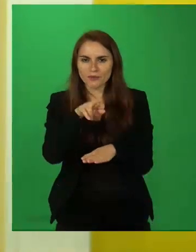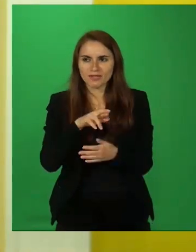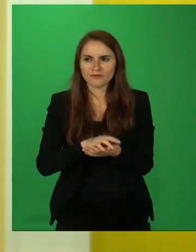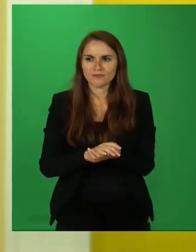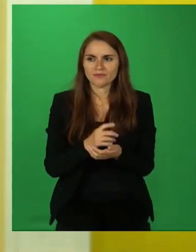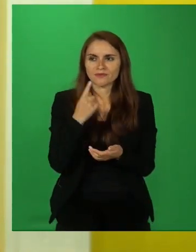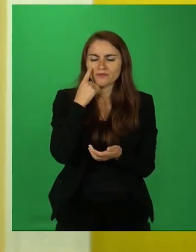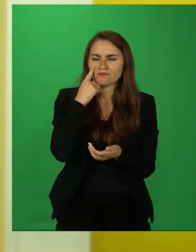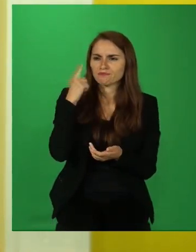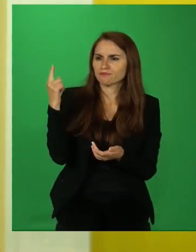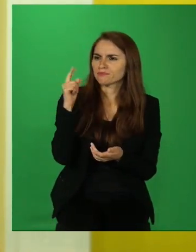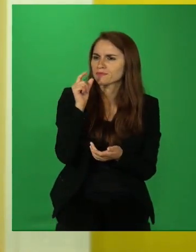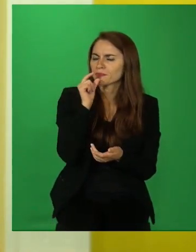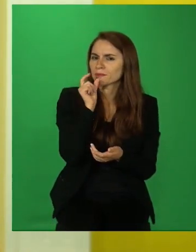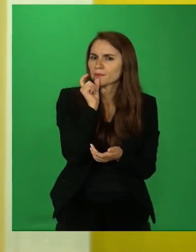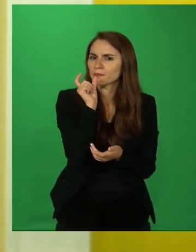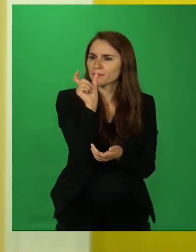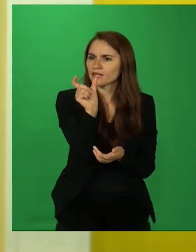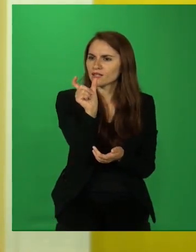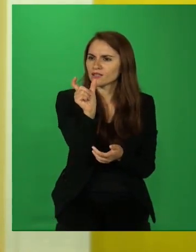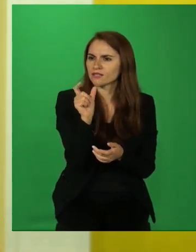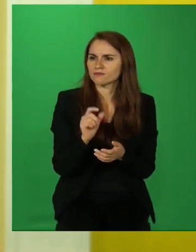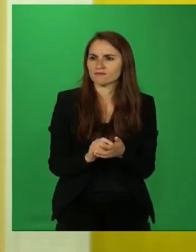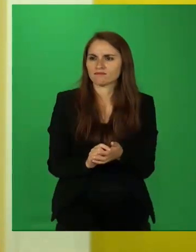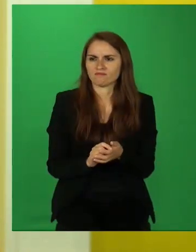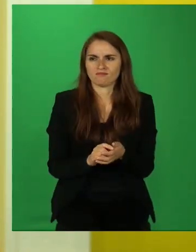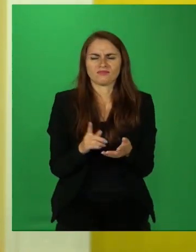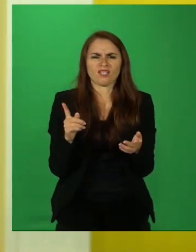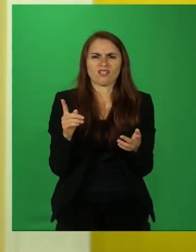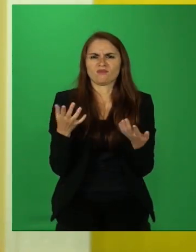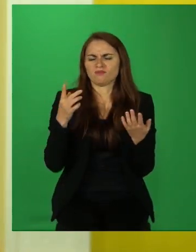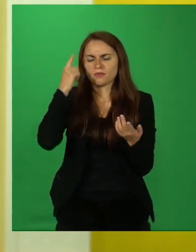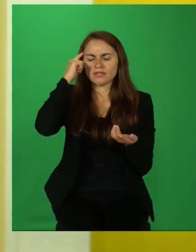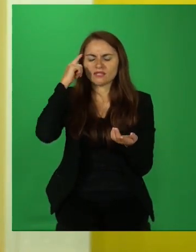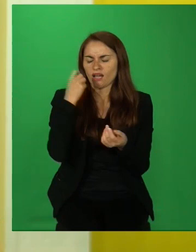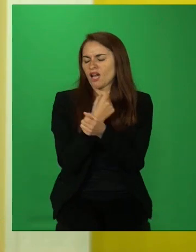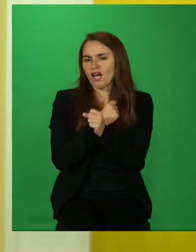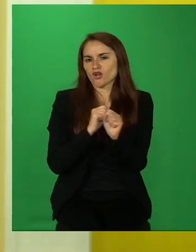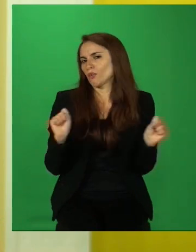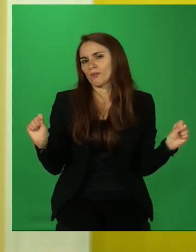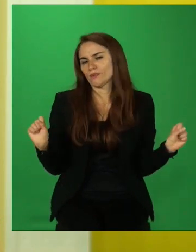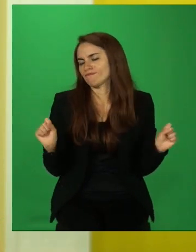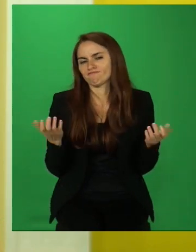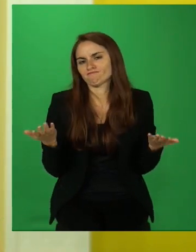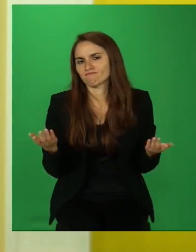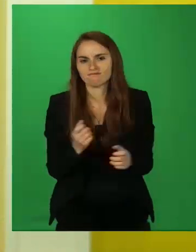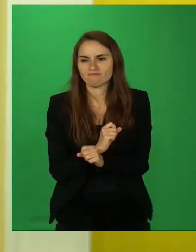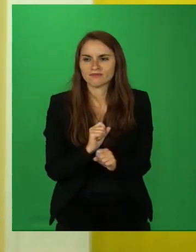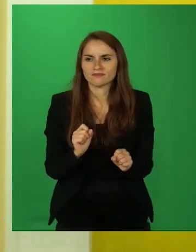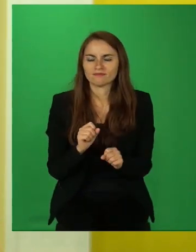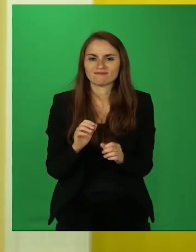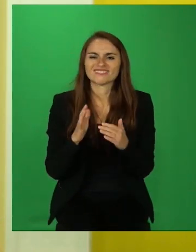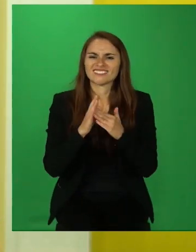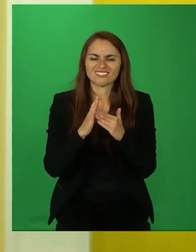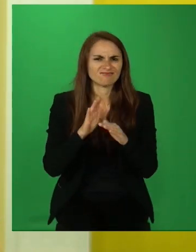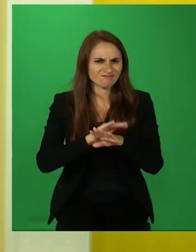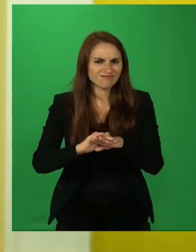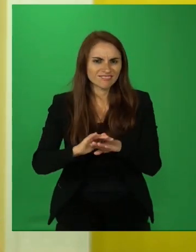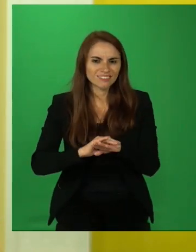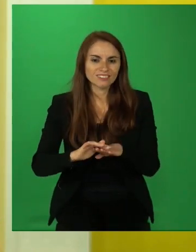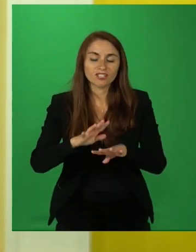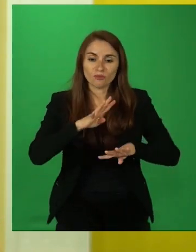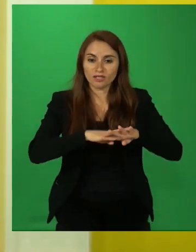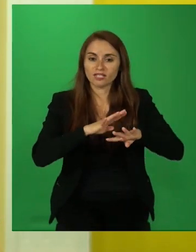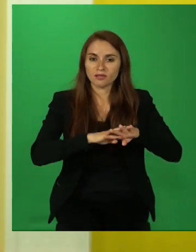fíjate bien tal vez tú puedas decir eso es imposible profesora no no es imposible a veces en